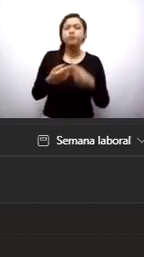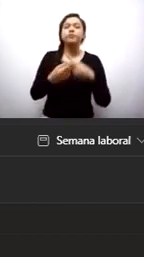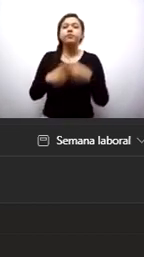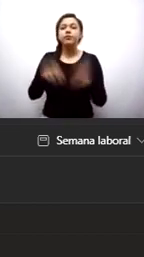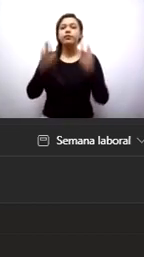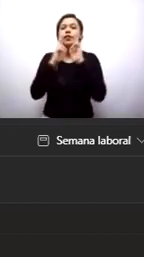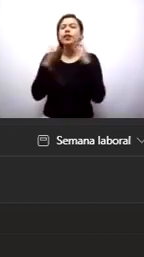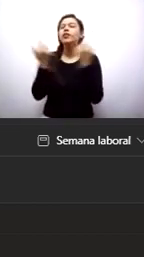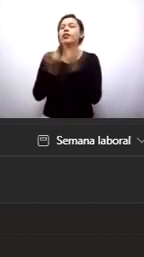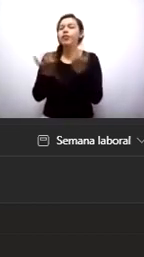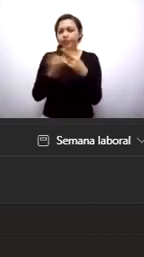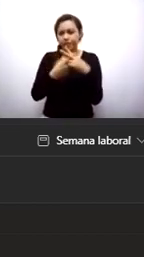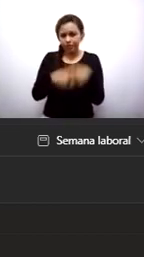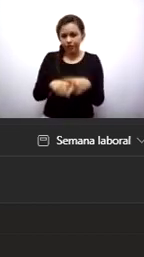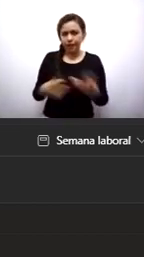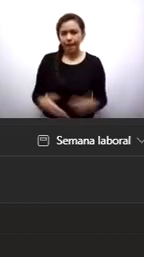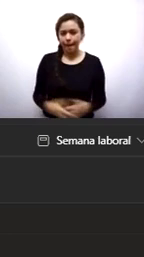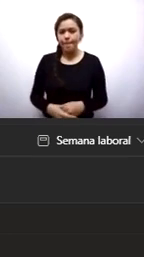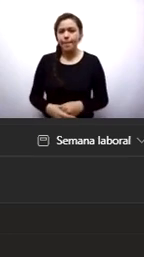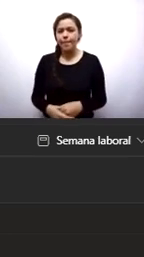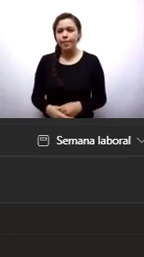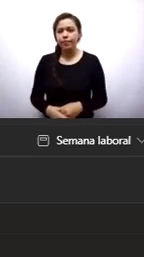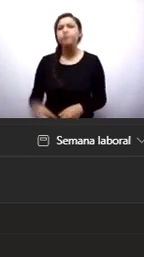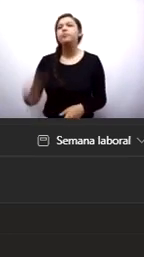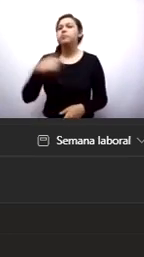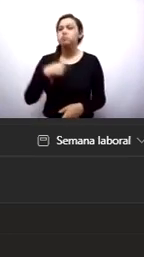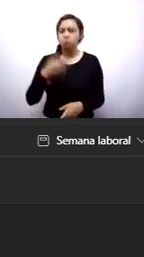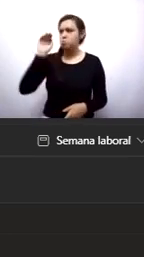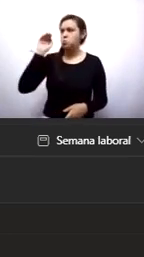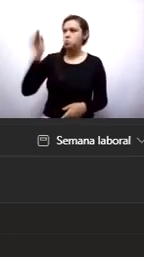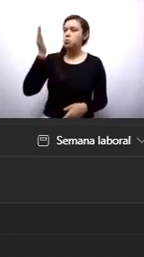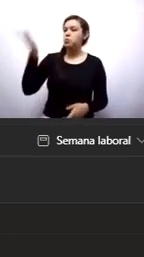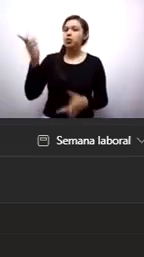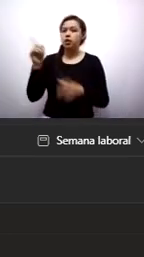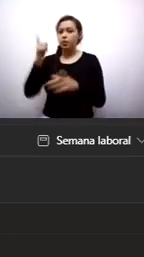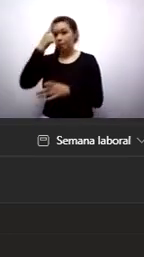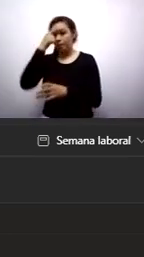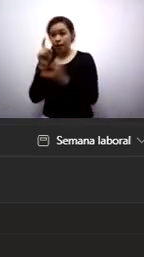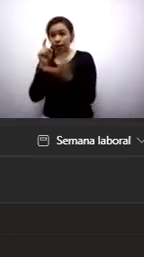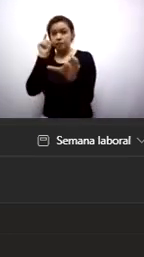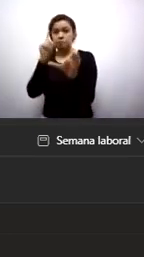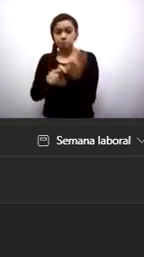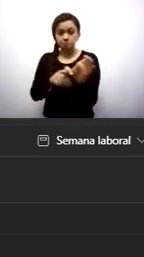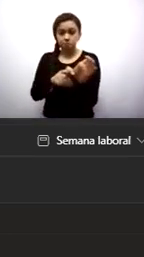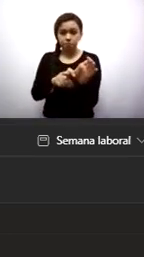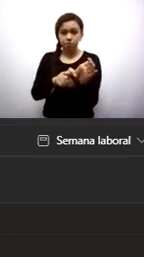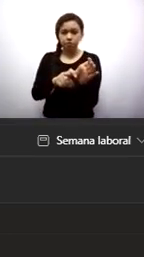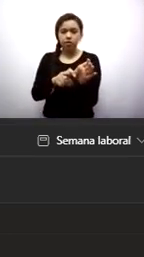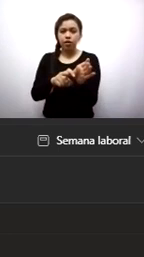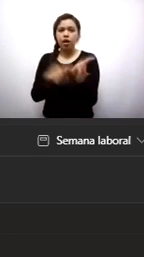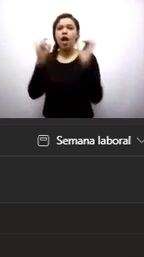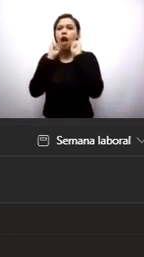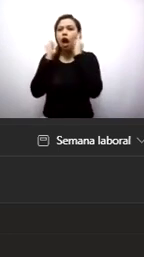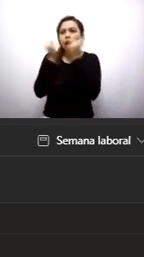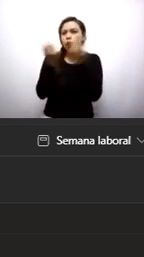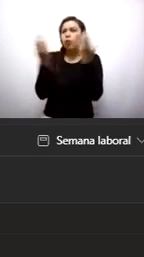reunión. Aquí ya vamos a solicitar que nos podamos unir a esa junta, a esa